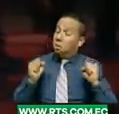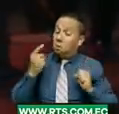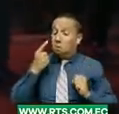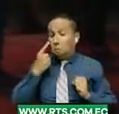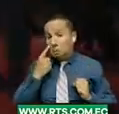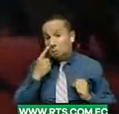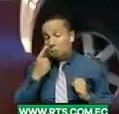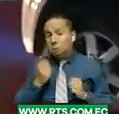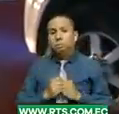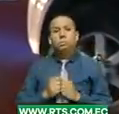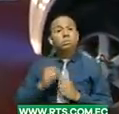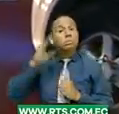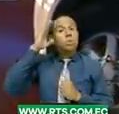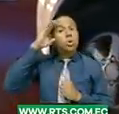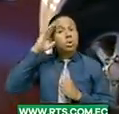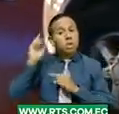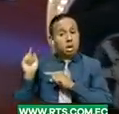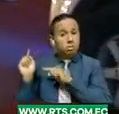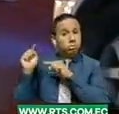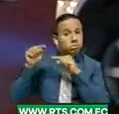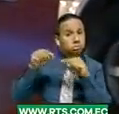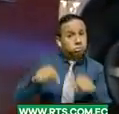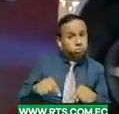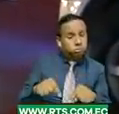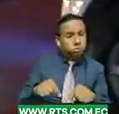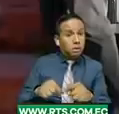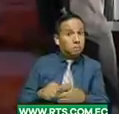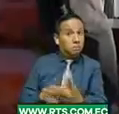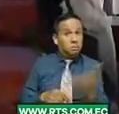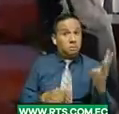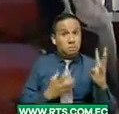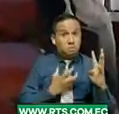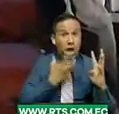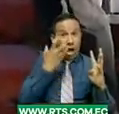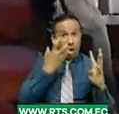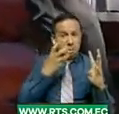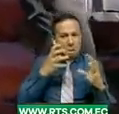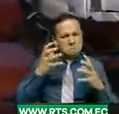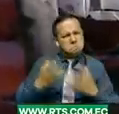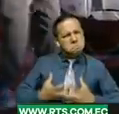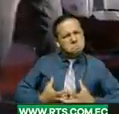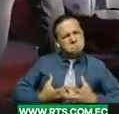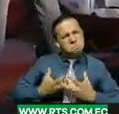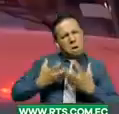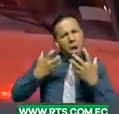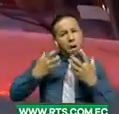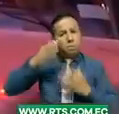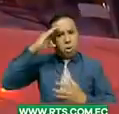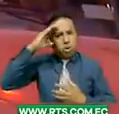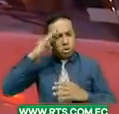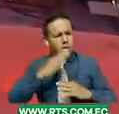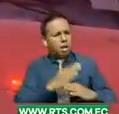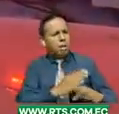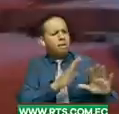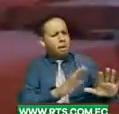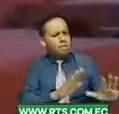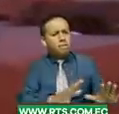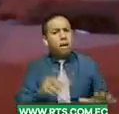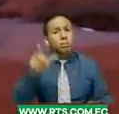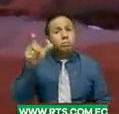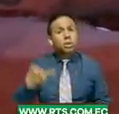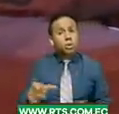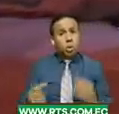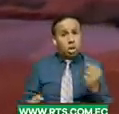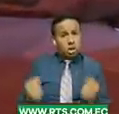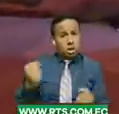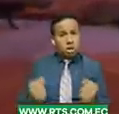policiales arribaron al lugar para evitar cualquier linchamiento, pues los vecinos estaban indignados con el conductor. Para,